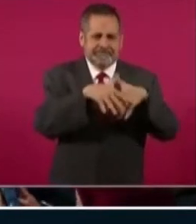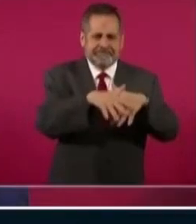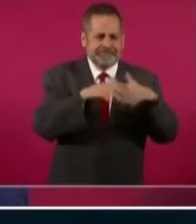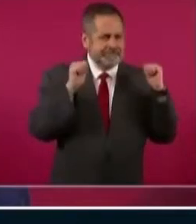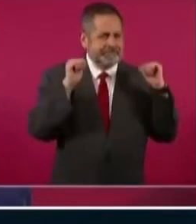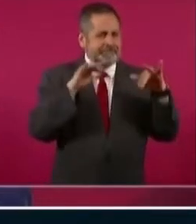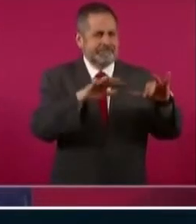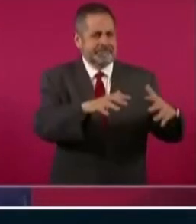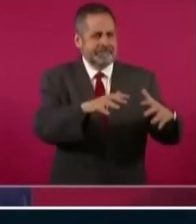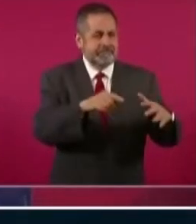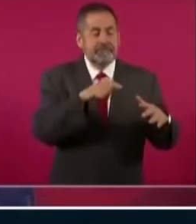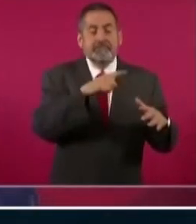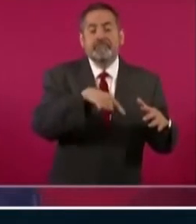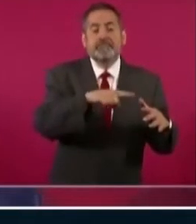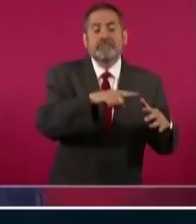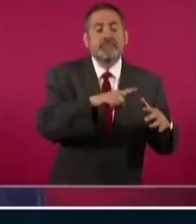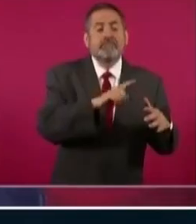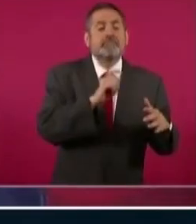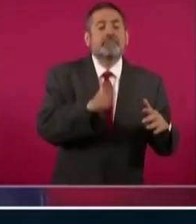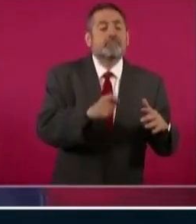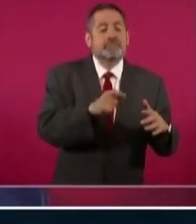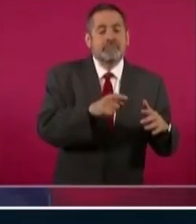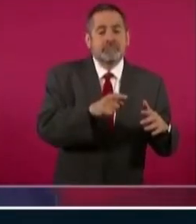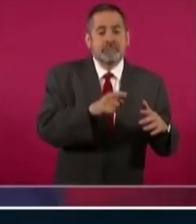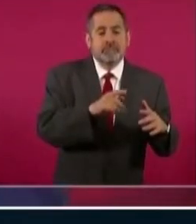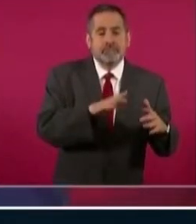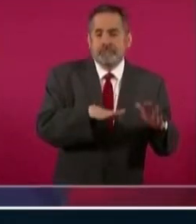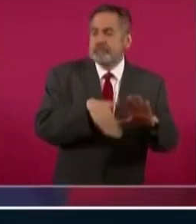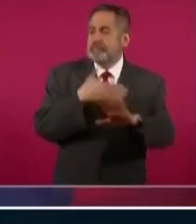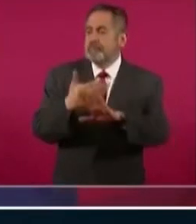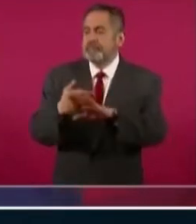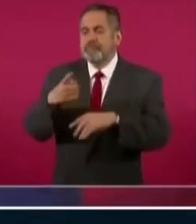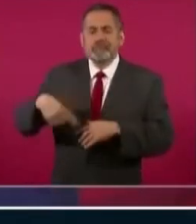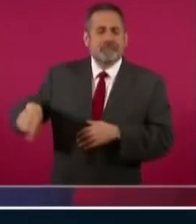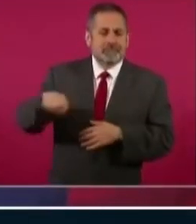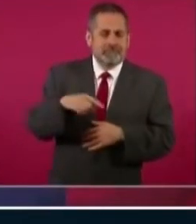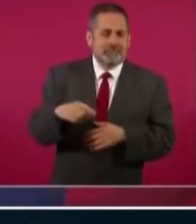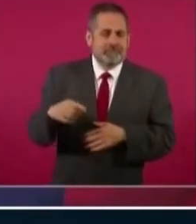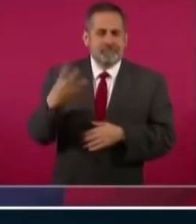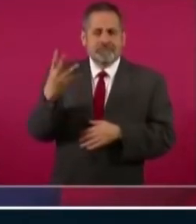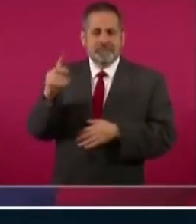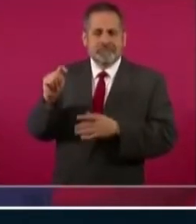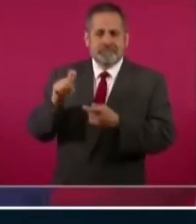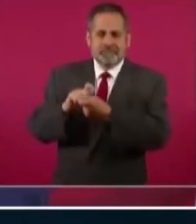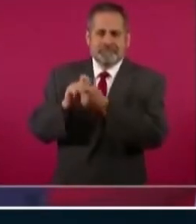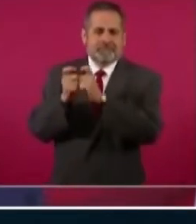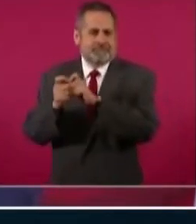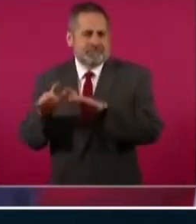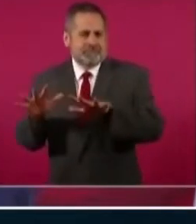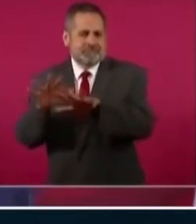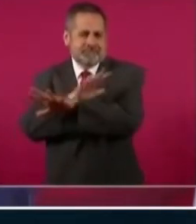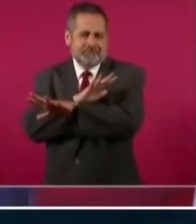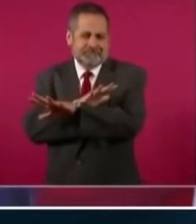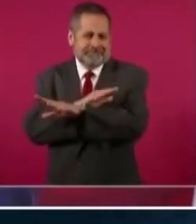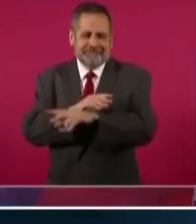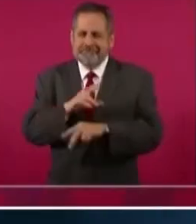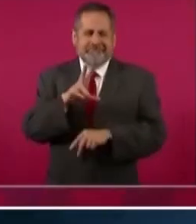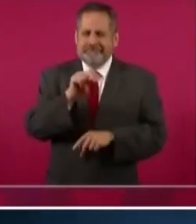condenar, a ensalzar, y esto es muy frecuente que es. Ahora